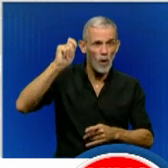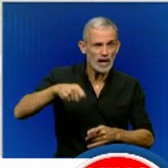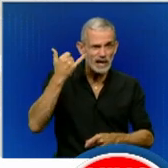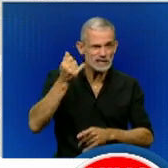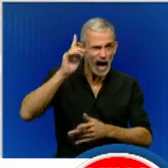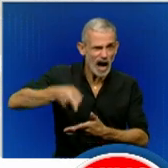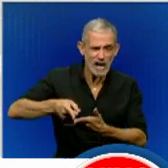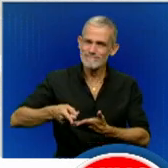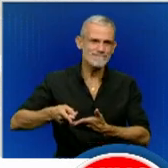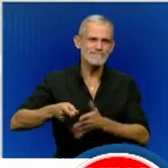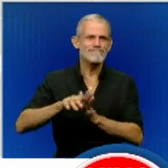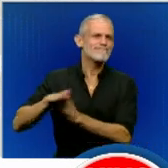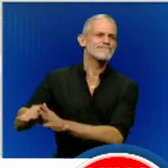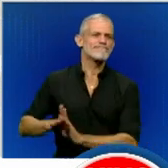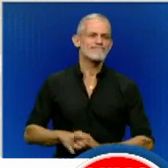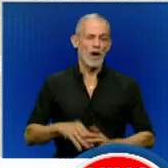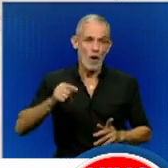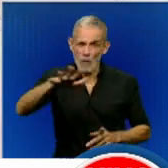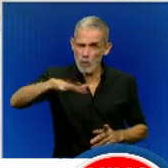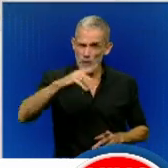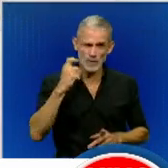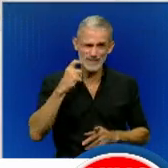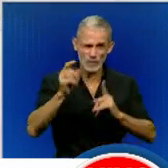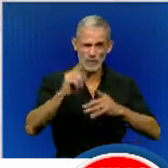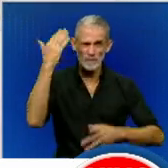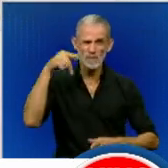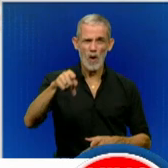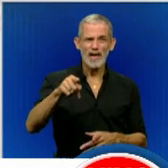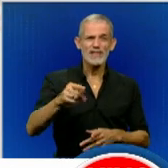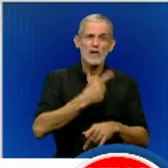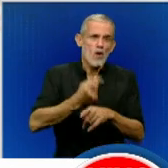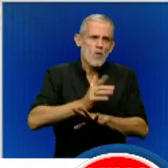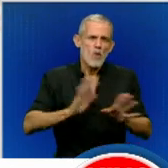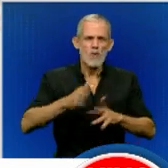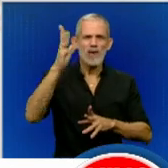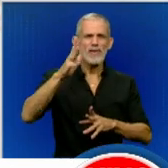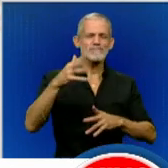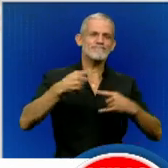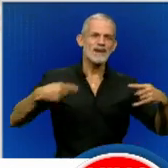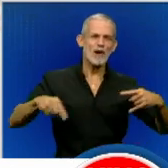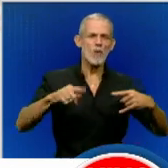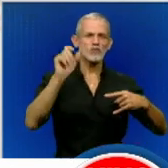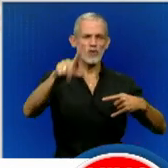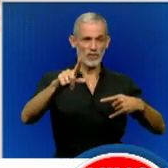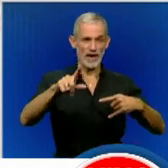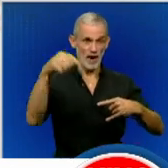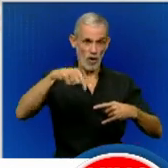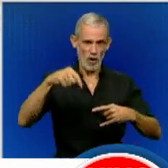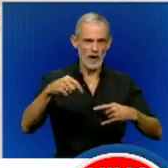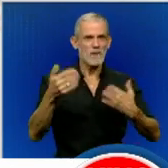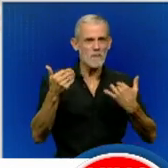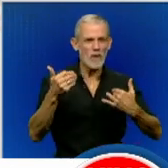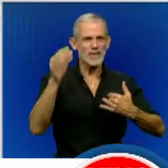implicado a sanluis la imposición al pueblo de san luís en definitiva la imposibilidad de acceder a los recursos que hoy en día le